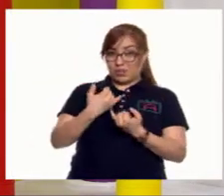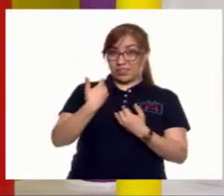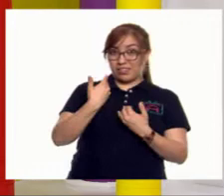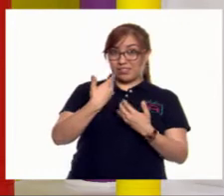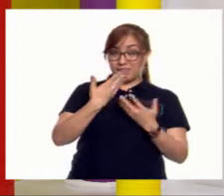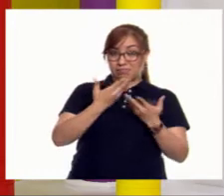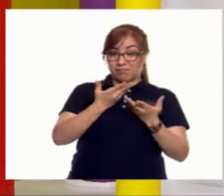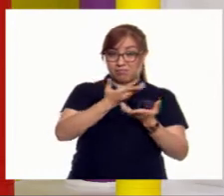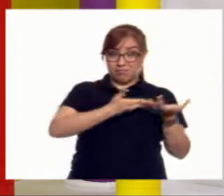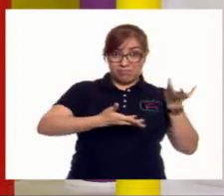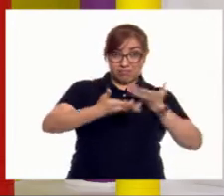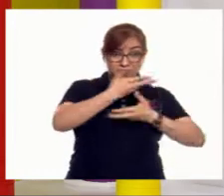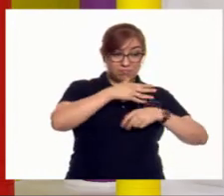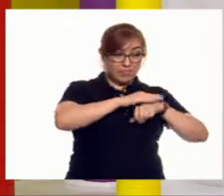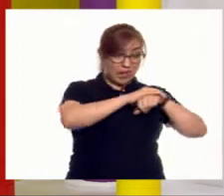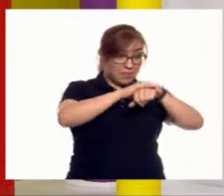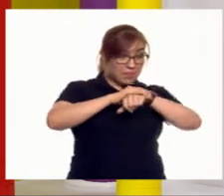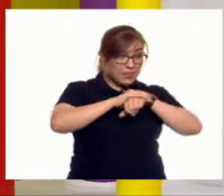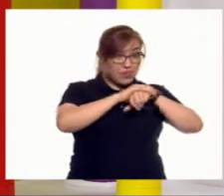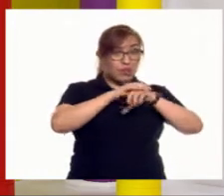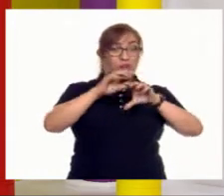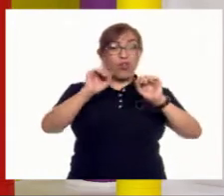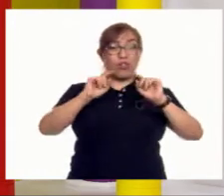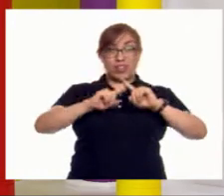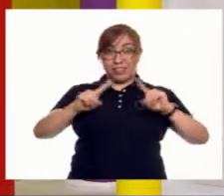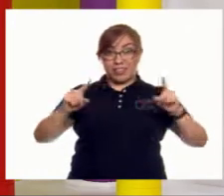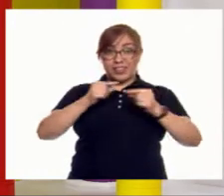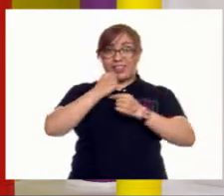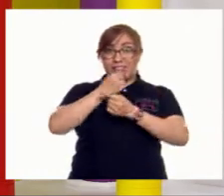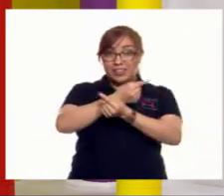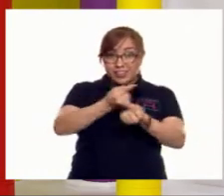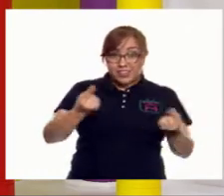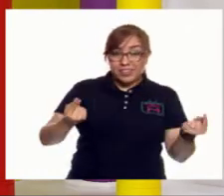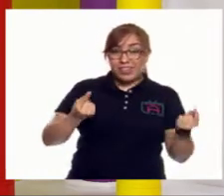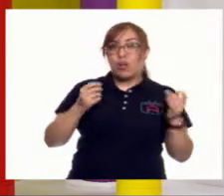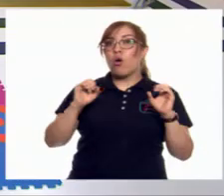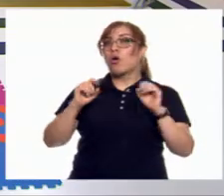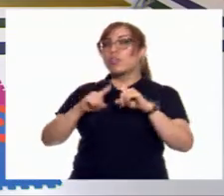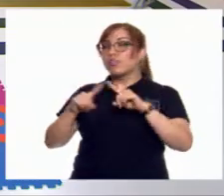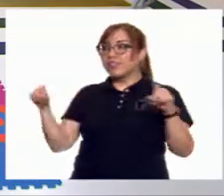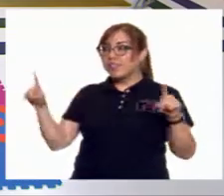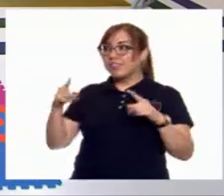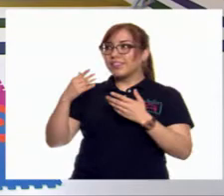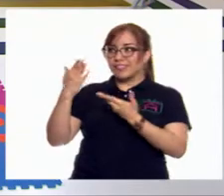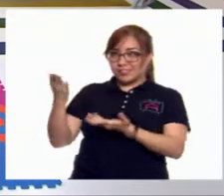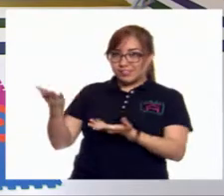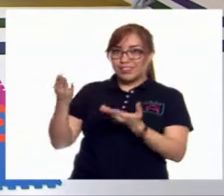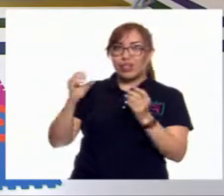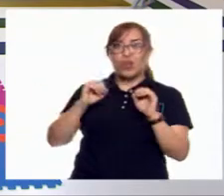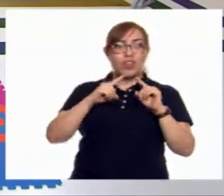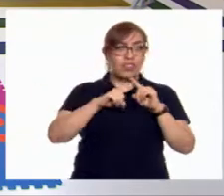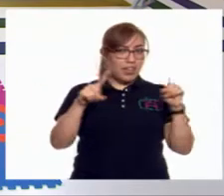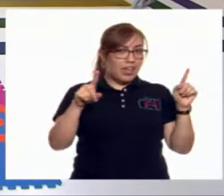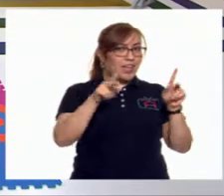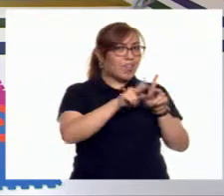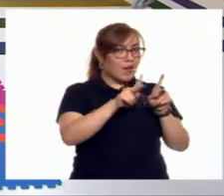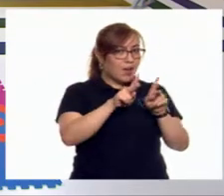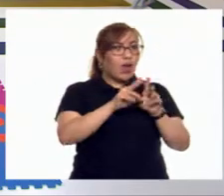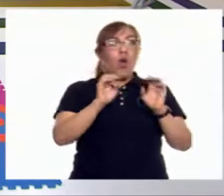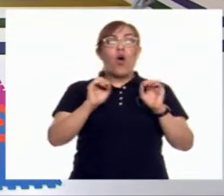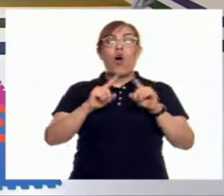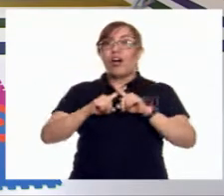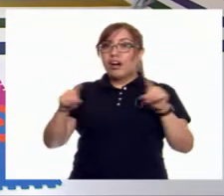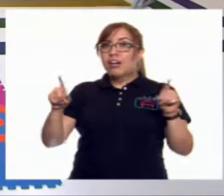niñas, a los niños, que hablarte a ti o que hablarle a mi papá, ajá, a mi mamá o a un primo, ¿verdad? Así es. Con